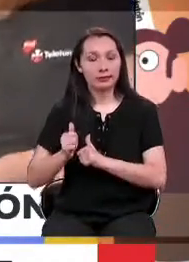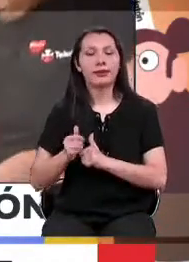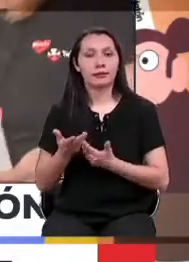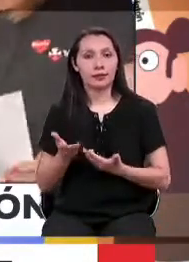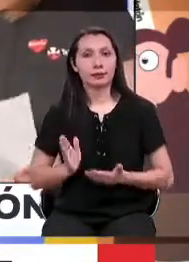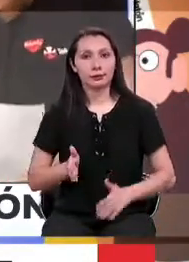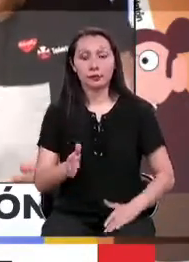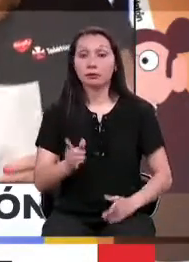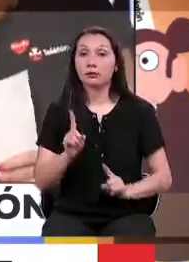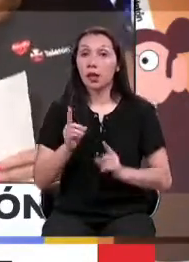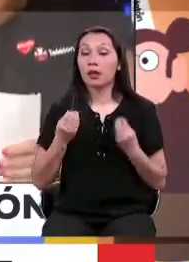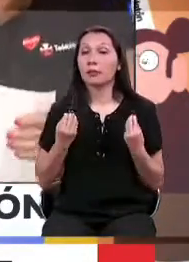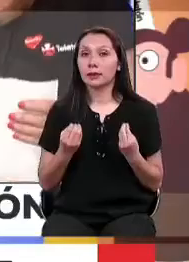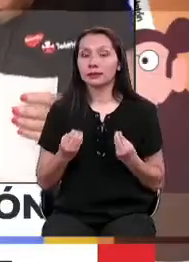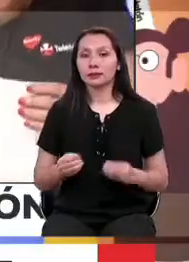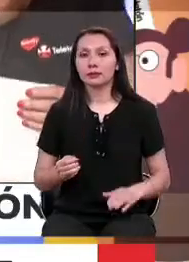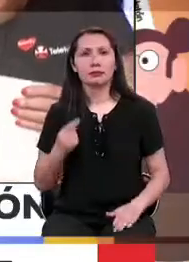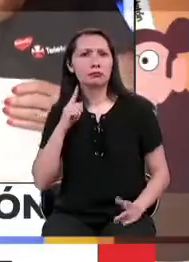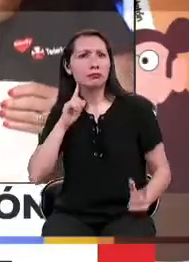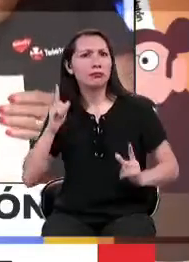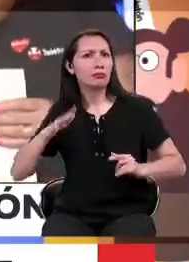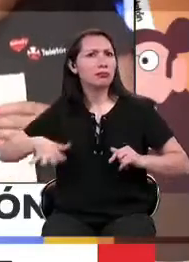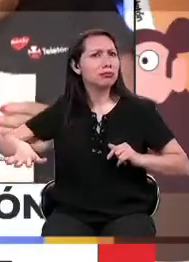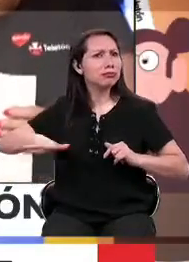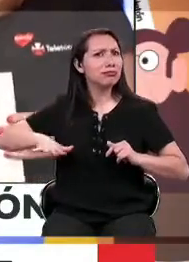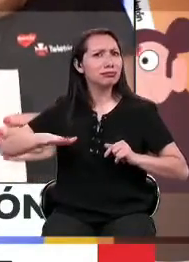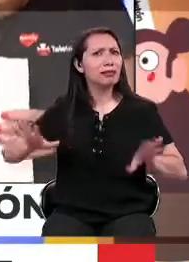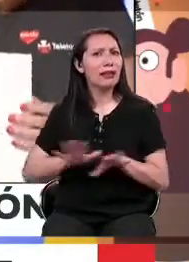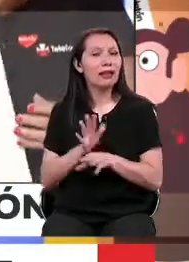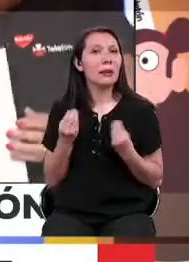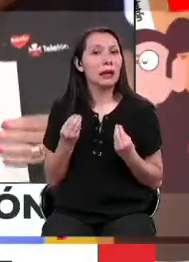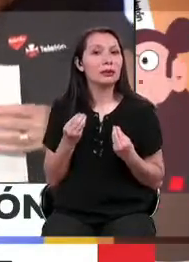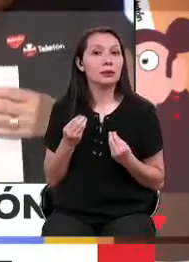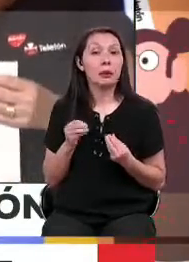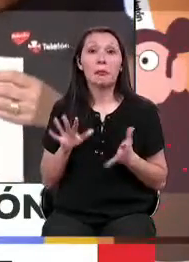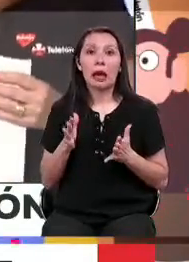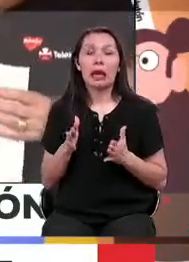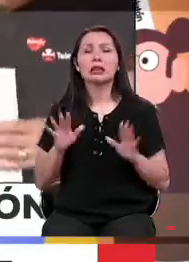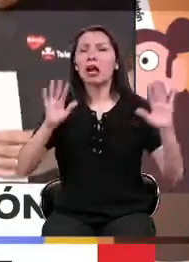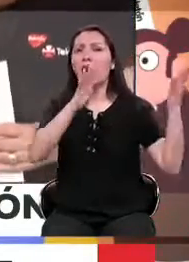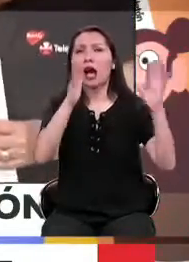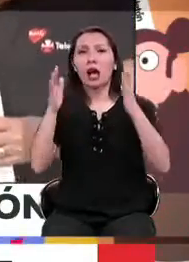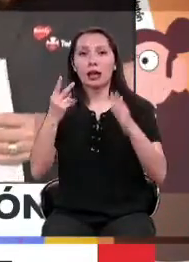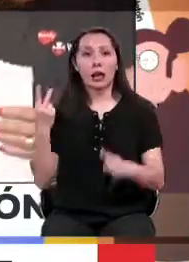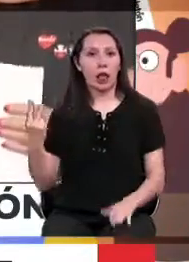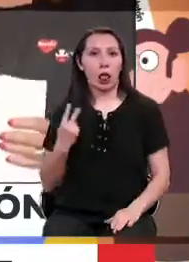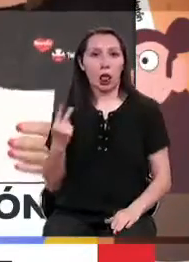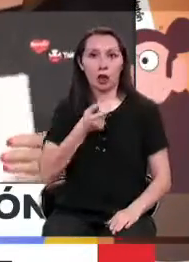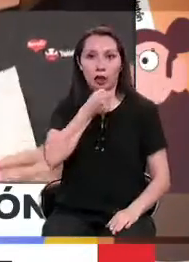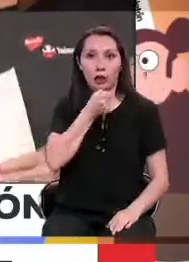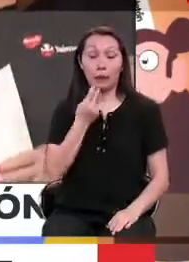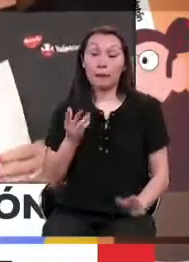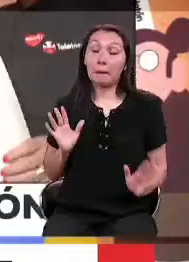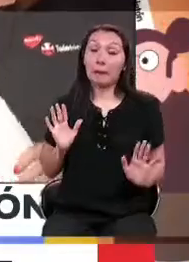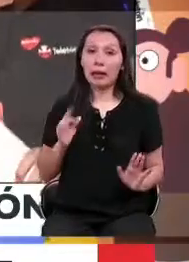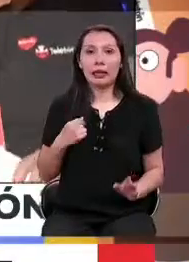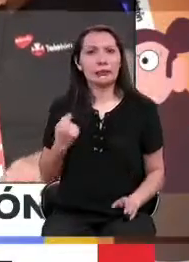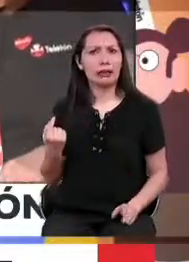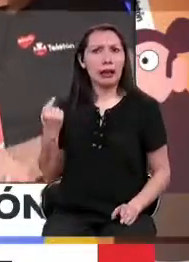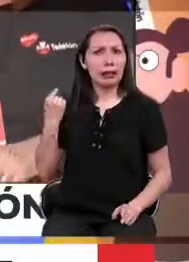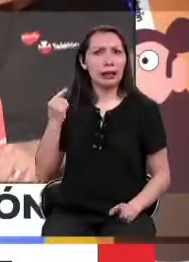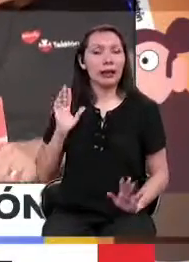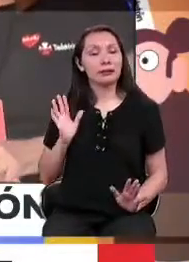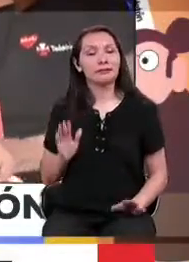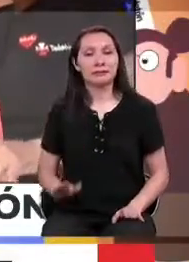Entonces, algo está pasando acá. Sí, ¿qué pasó ahí en el teatro? ¿Qué pasó? Parece en el que nos están aplaudiendo a ambas. Sí, a nosotros nos están aplaudiendo